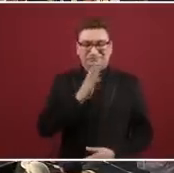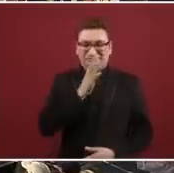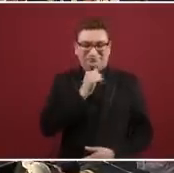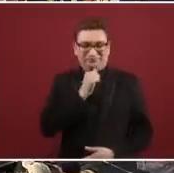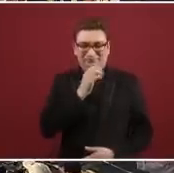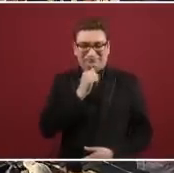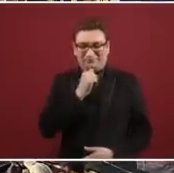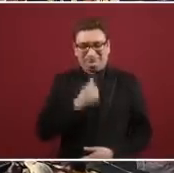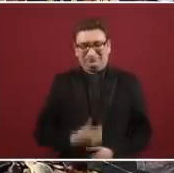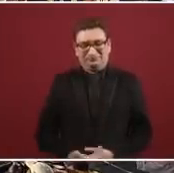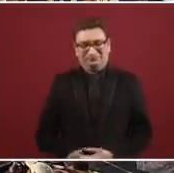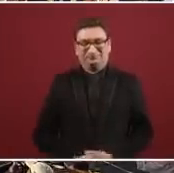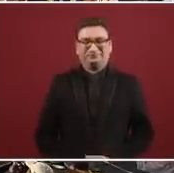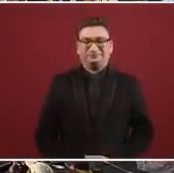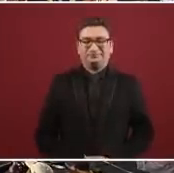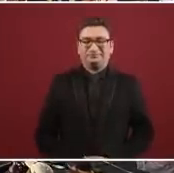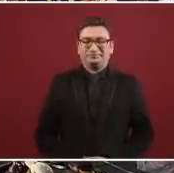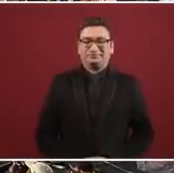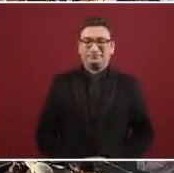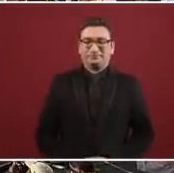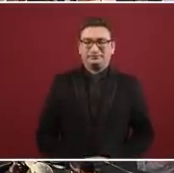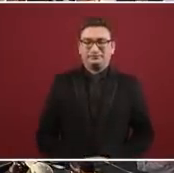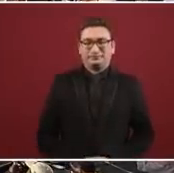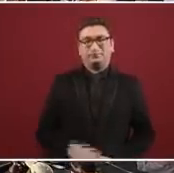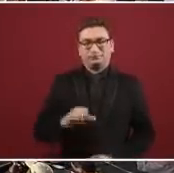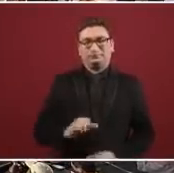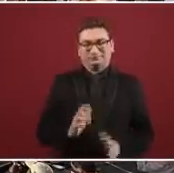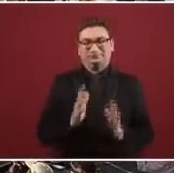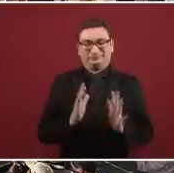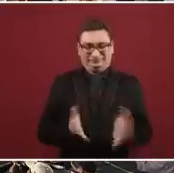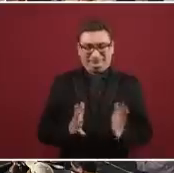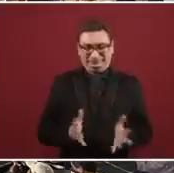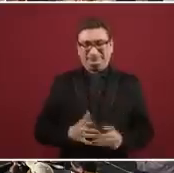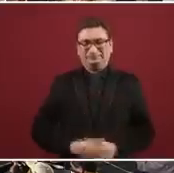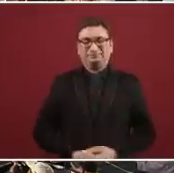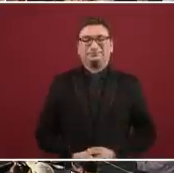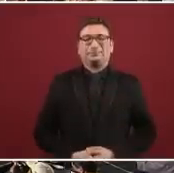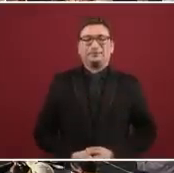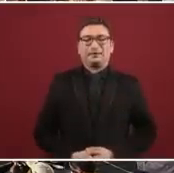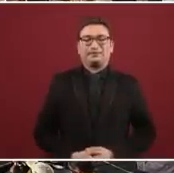tener esta conferencia, pero ahora sí. Vamos a